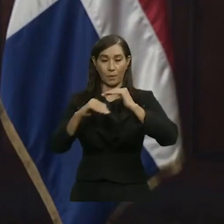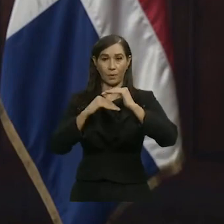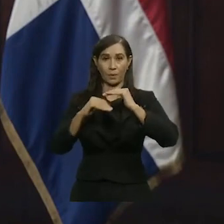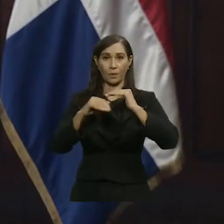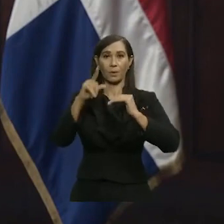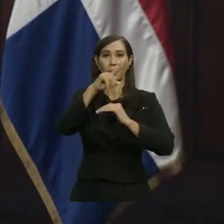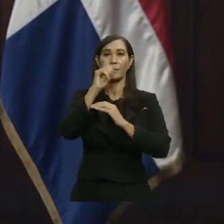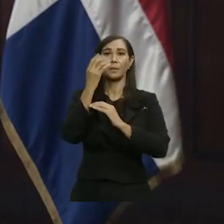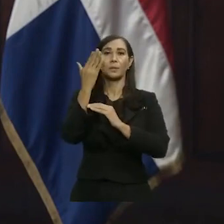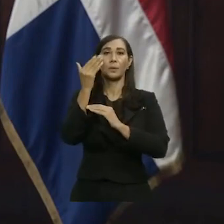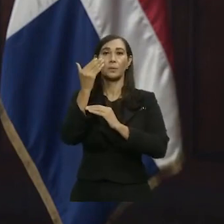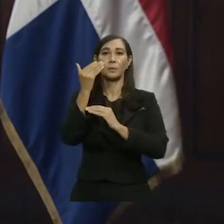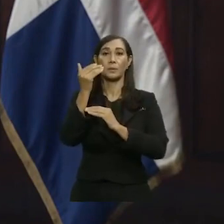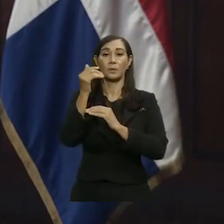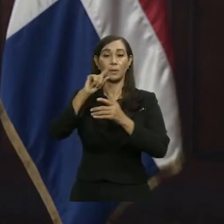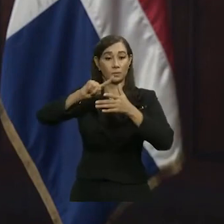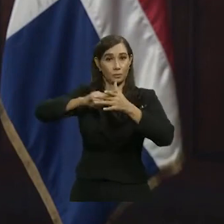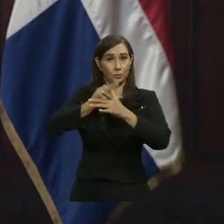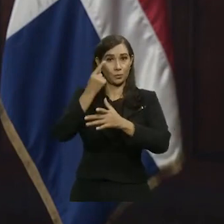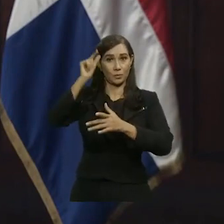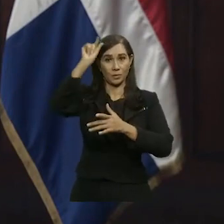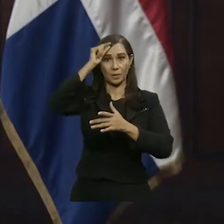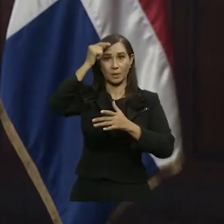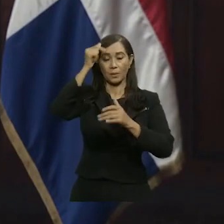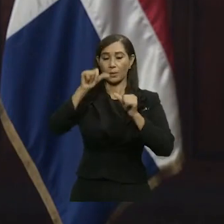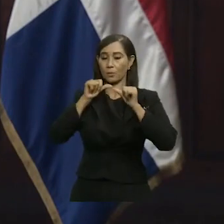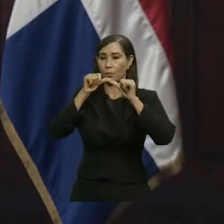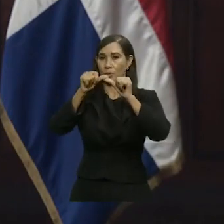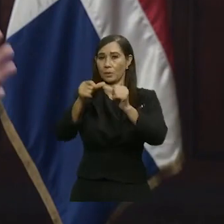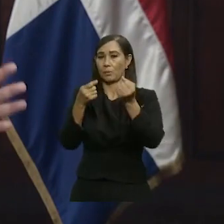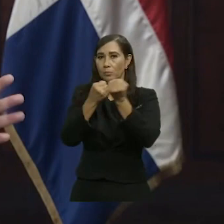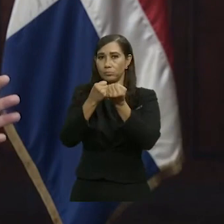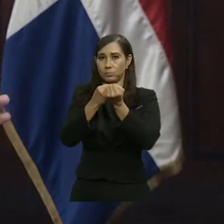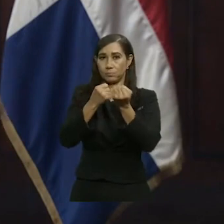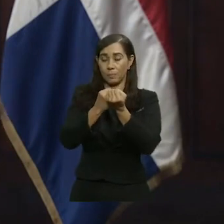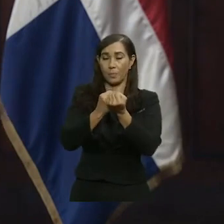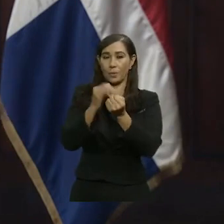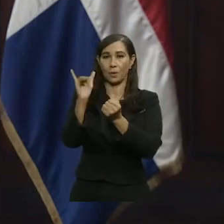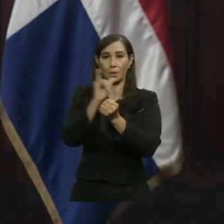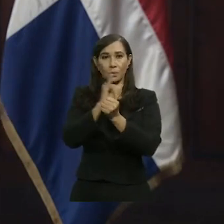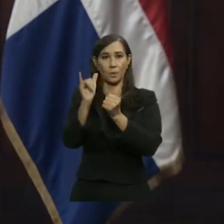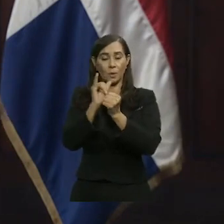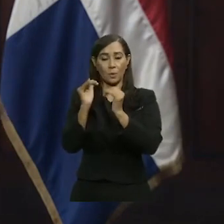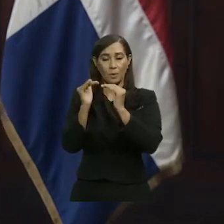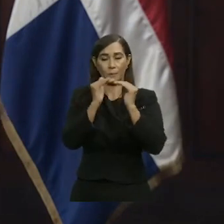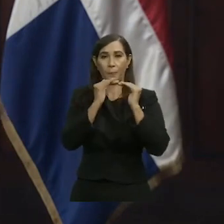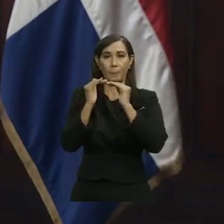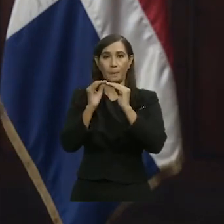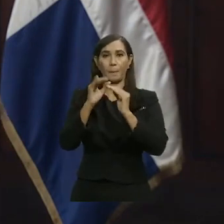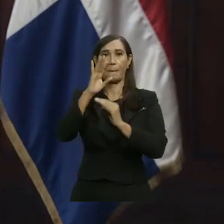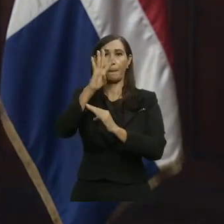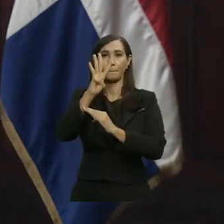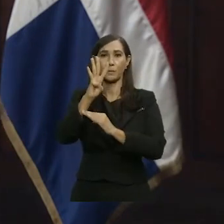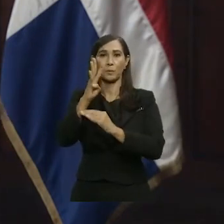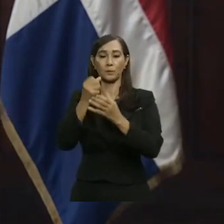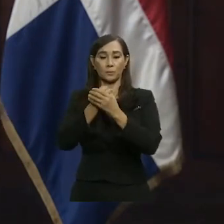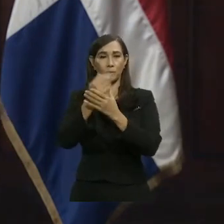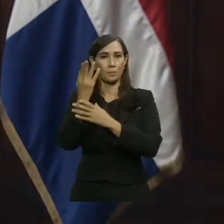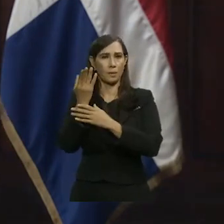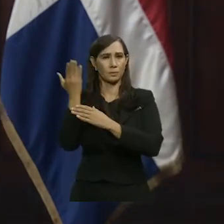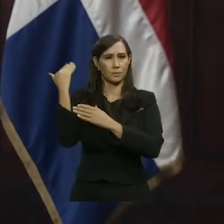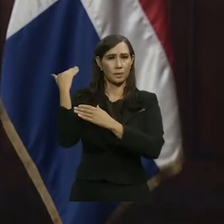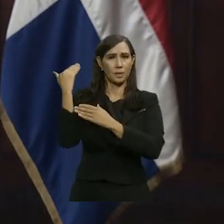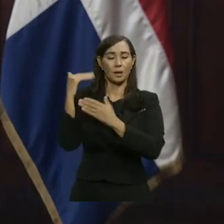$115, el gobierno mantendrá sin variación los precios internos de los hidrocarburos al nivel del 4 de marzo del